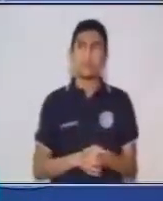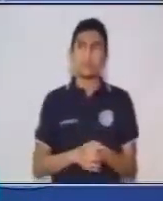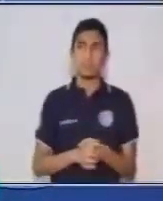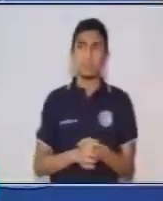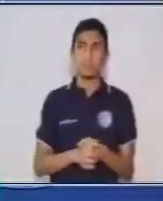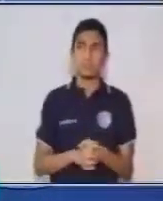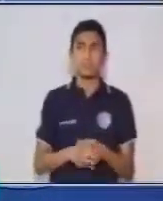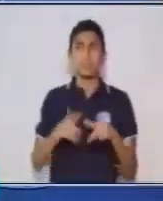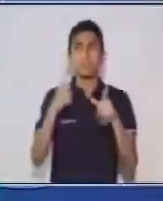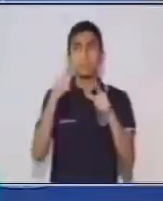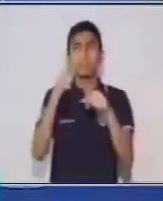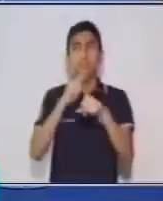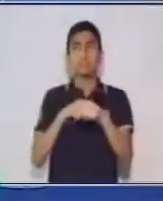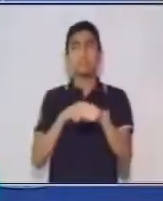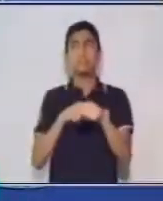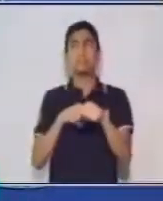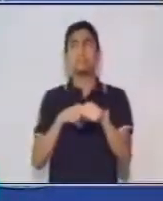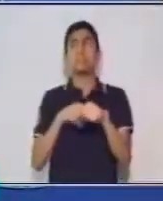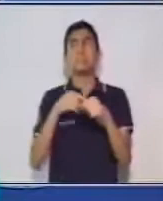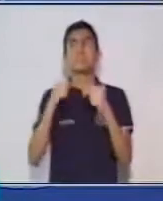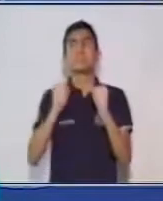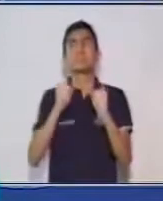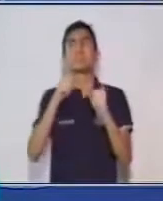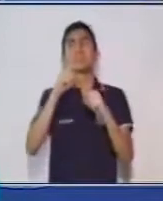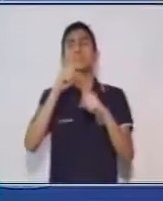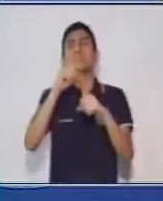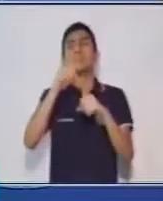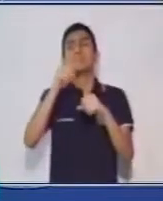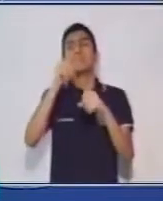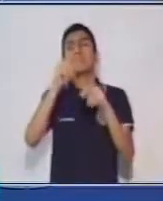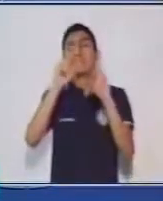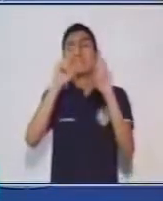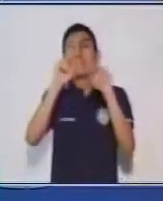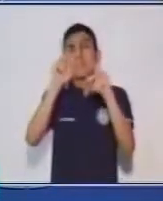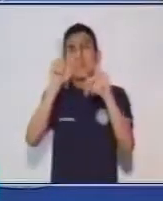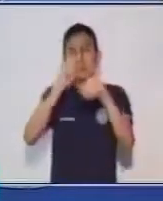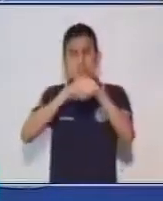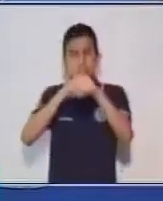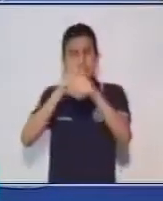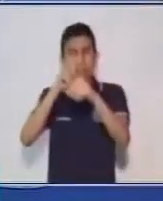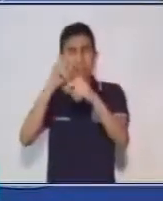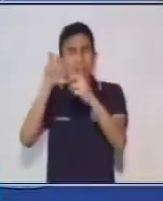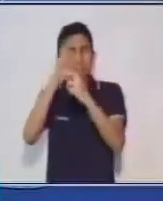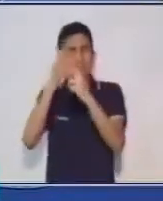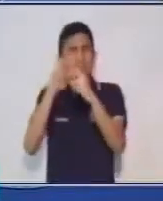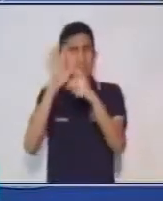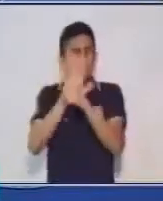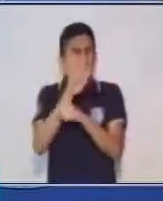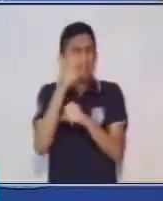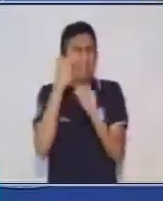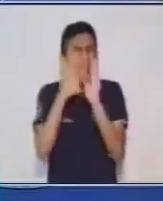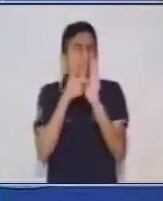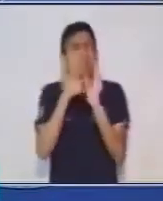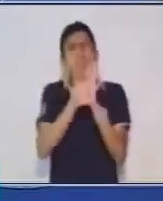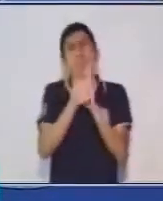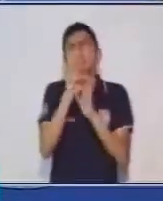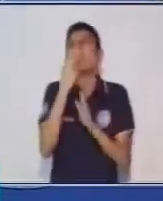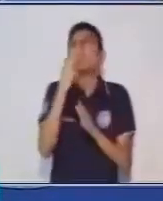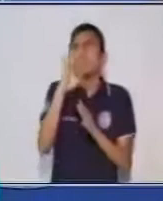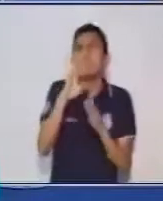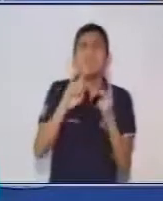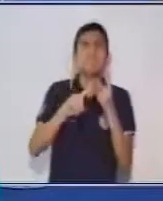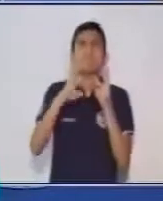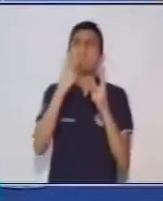Hagámoslo con el pretérito perfecto compuesto del indicativo. Es decir, vamos a utilizar has,